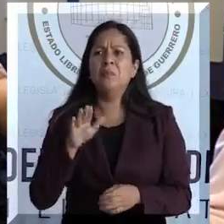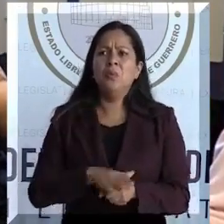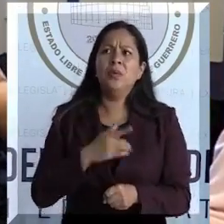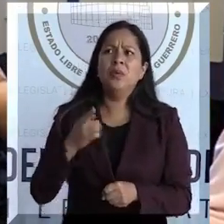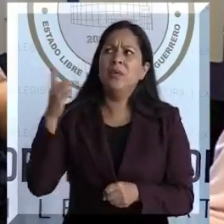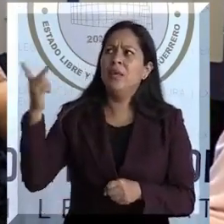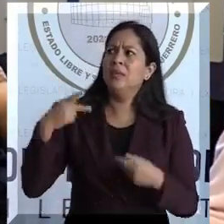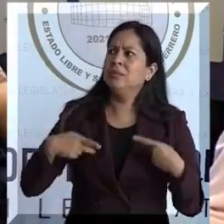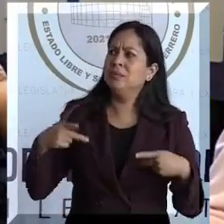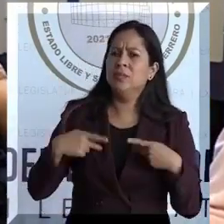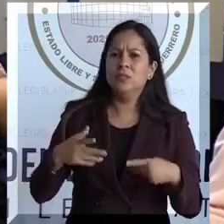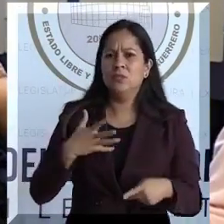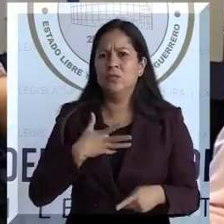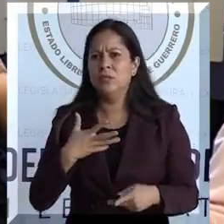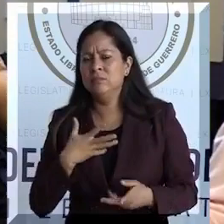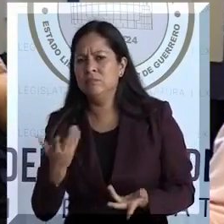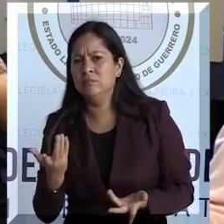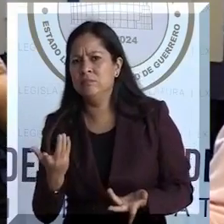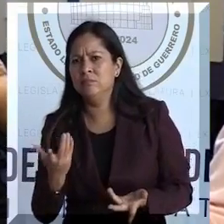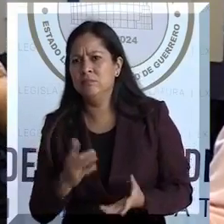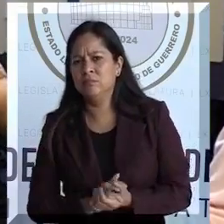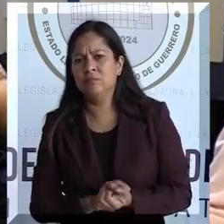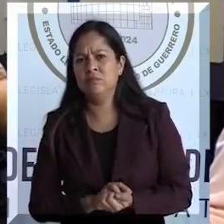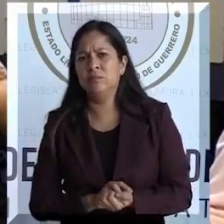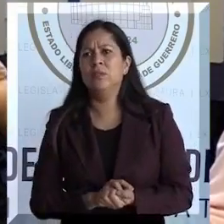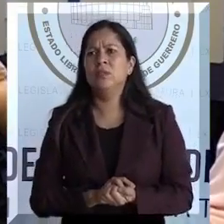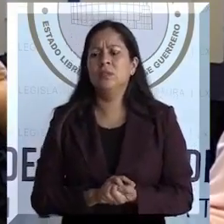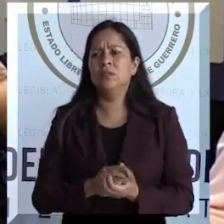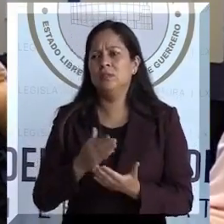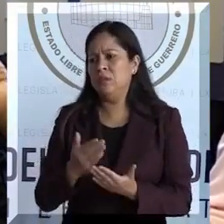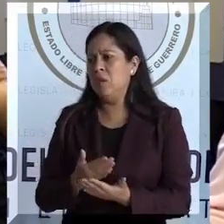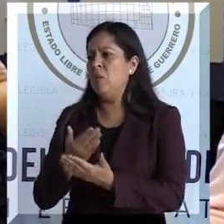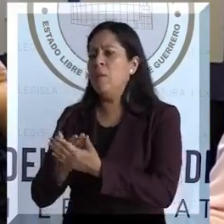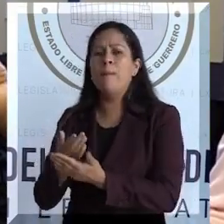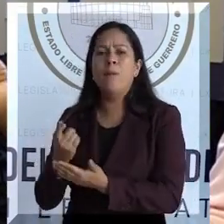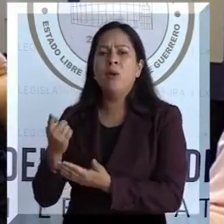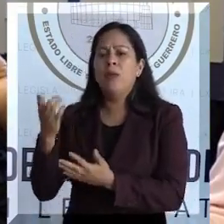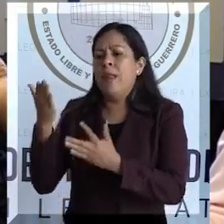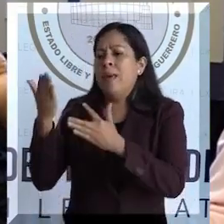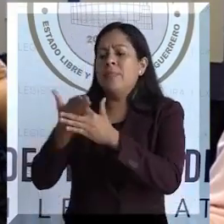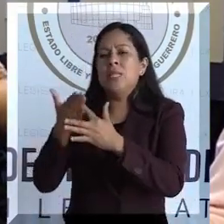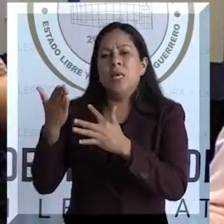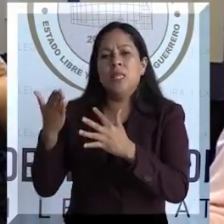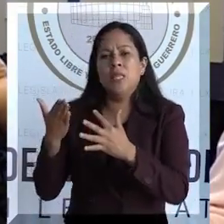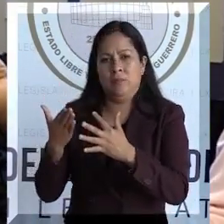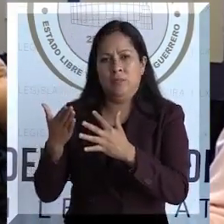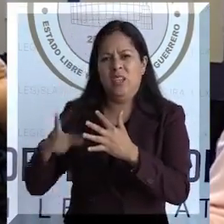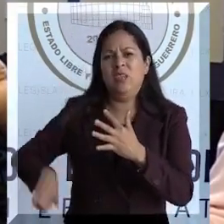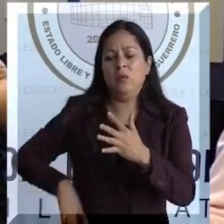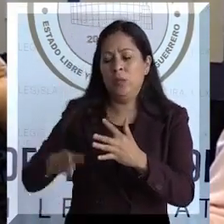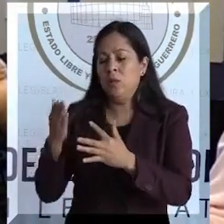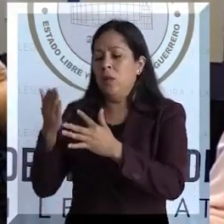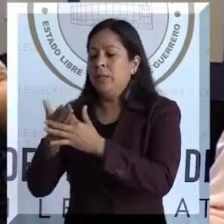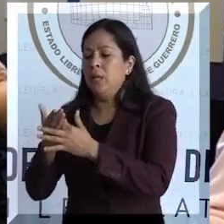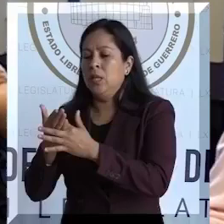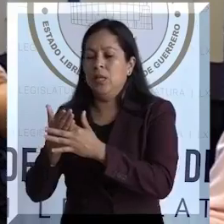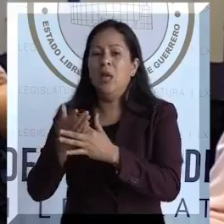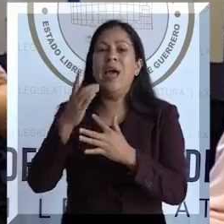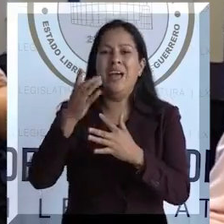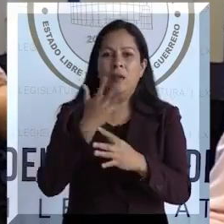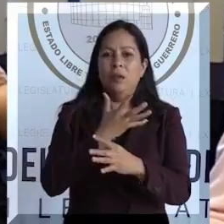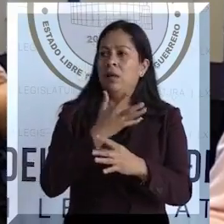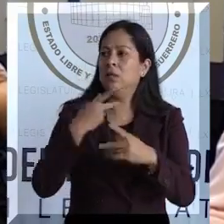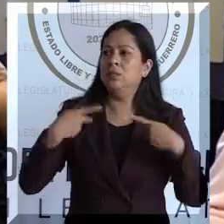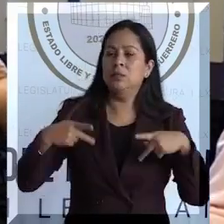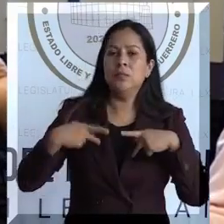migrante pone, por así decirlo, un dólar, el municipio pone otro dólar y el estado pone otro dólar. Y estos son para